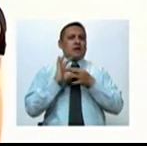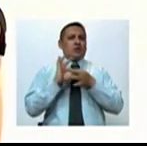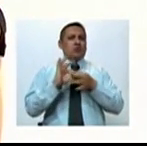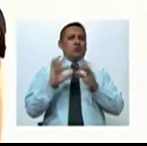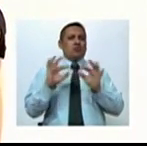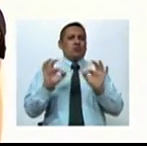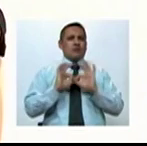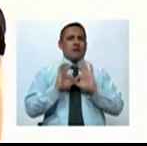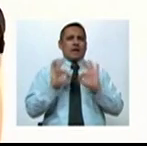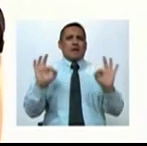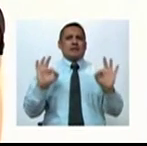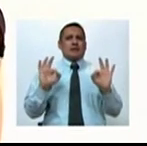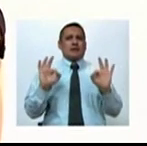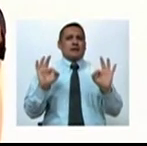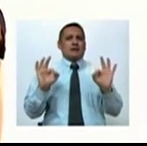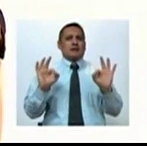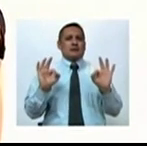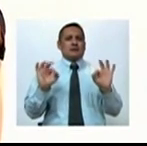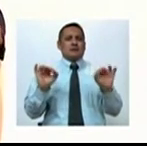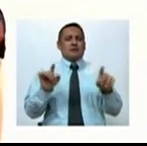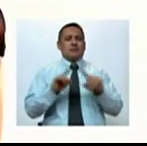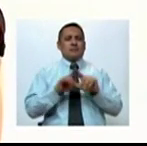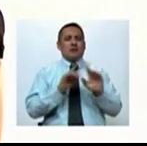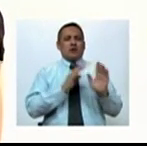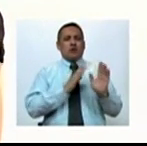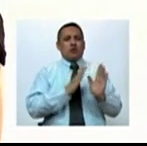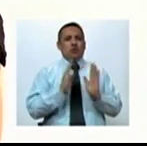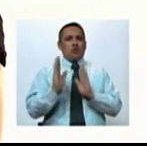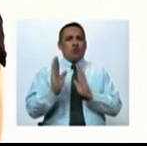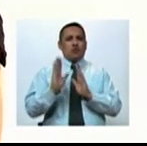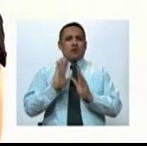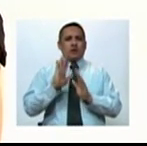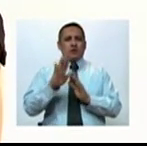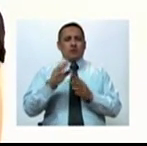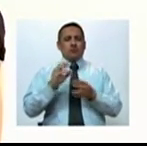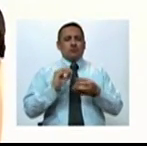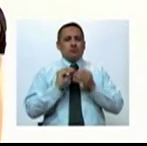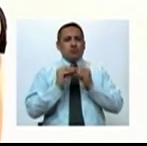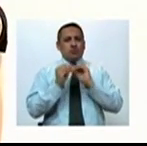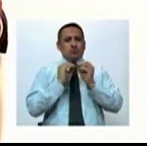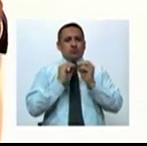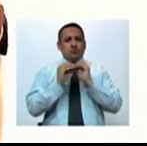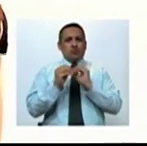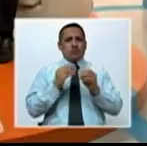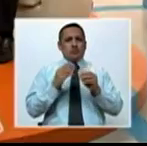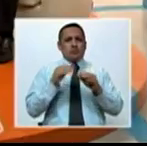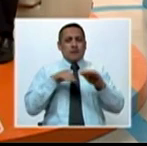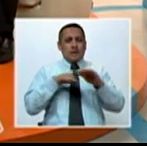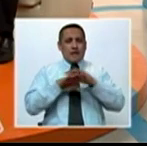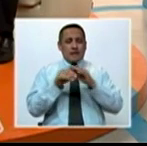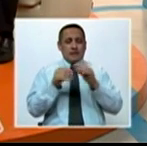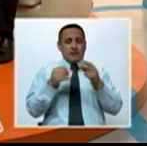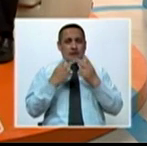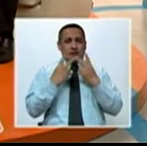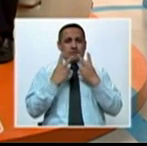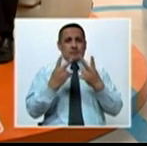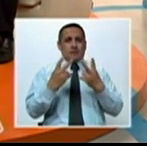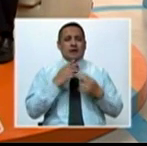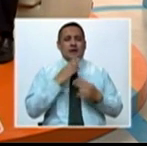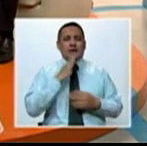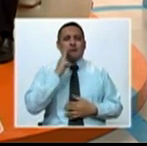de orden de sujeción frente al que le está solicitando el